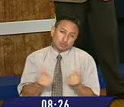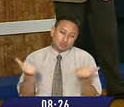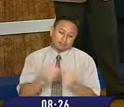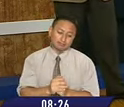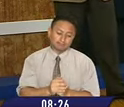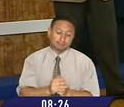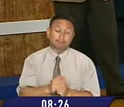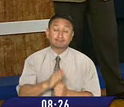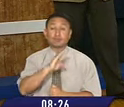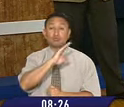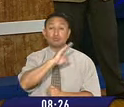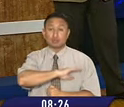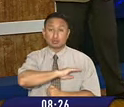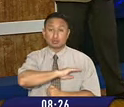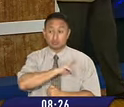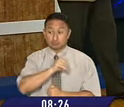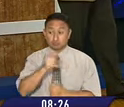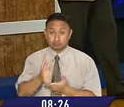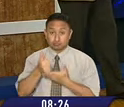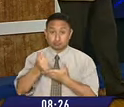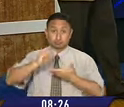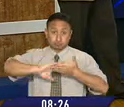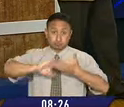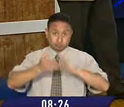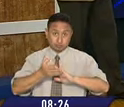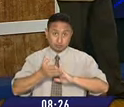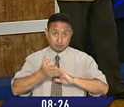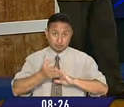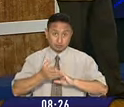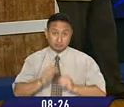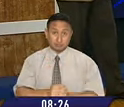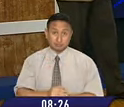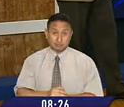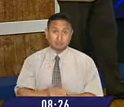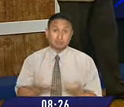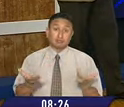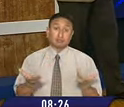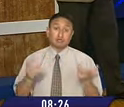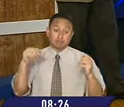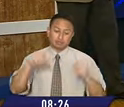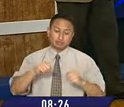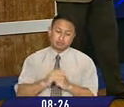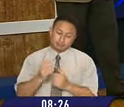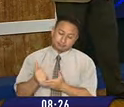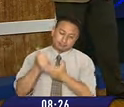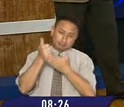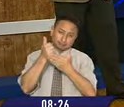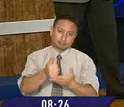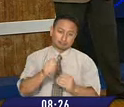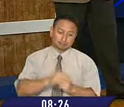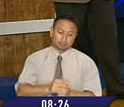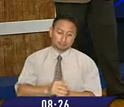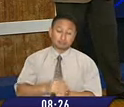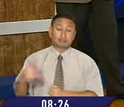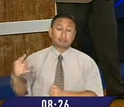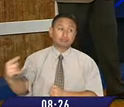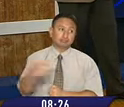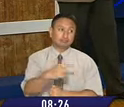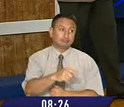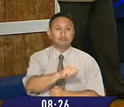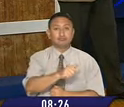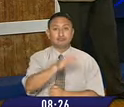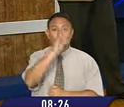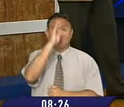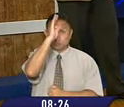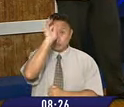municipio también, que brindaba ayuda a la comunidad de la aluvión afectada, obviamente también puede hacer algo y canalizar para que vaya a algún hospital y pueda